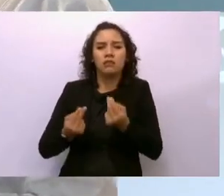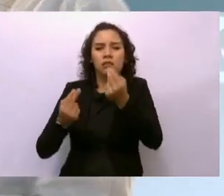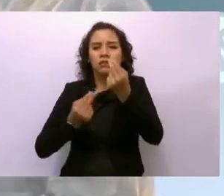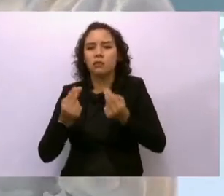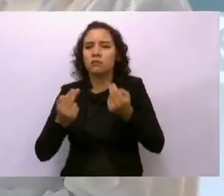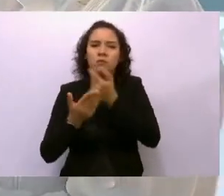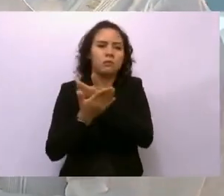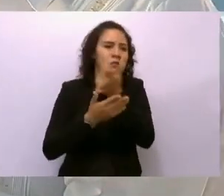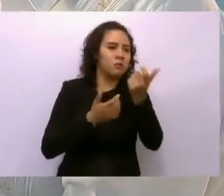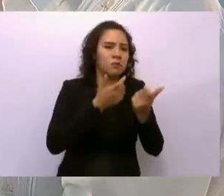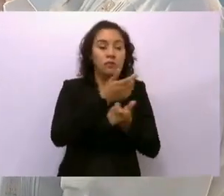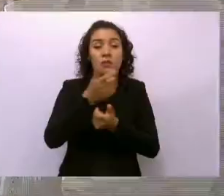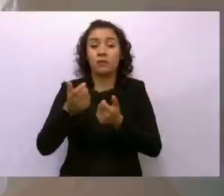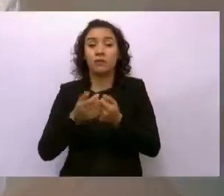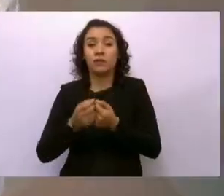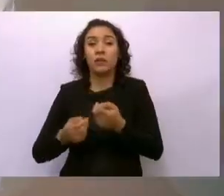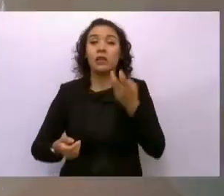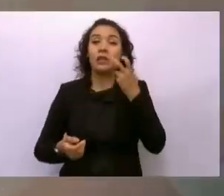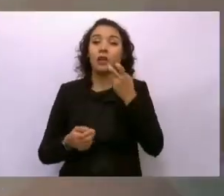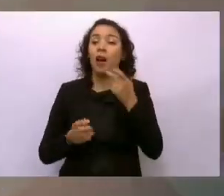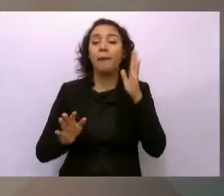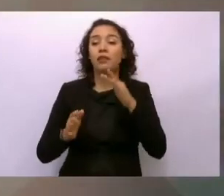y no se permitía